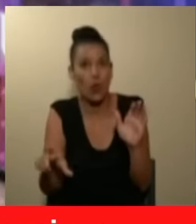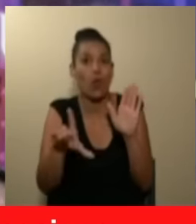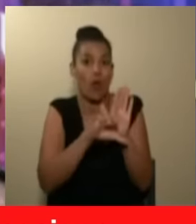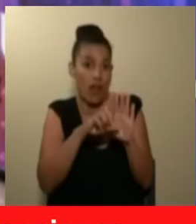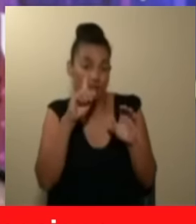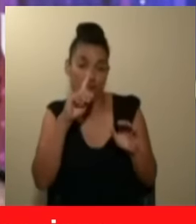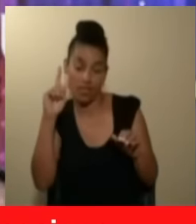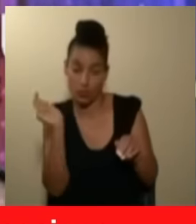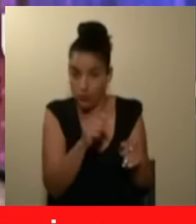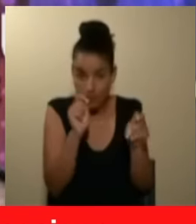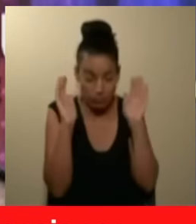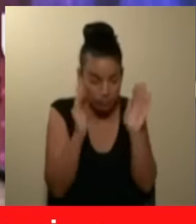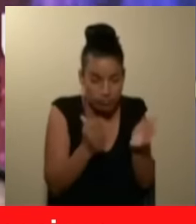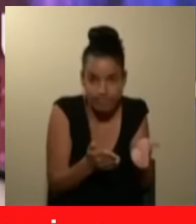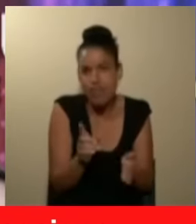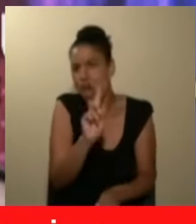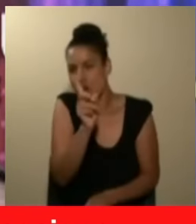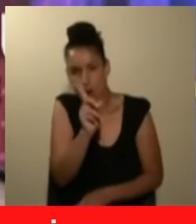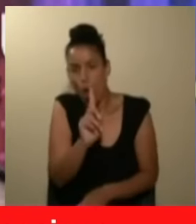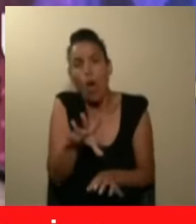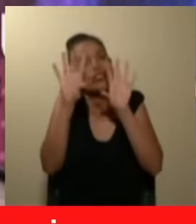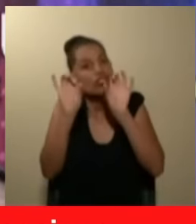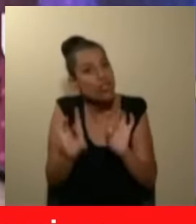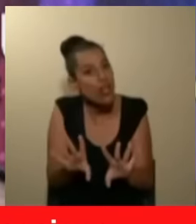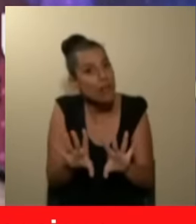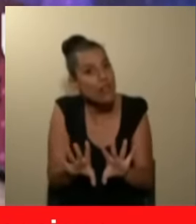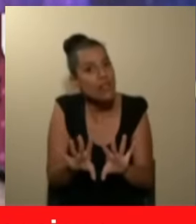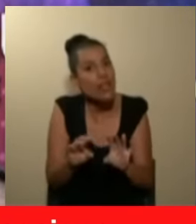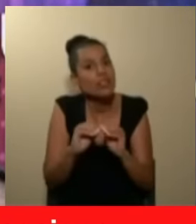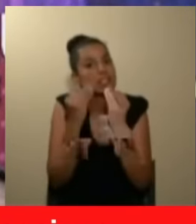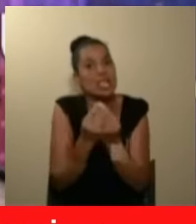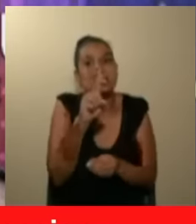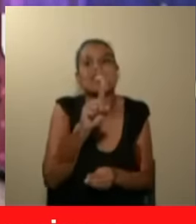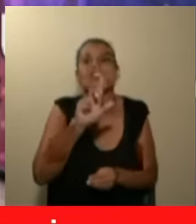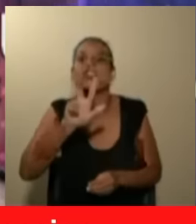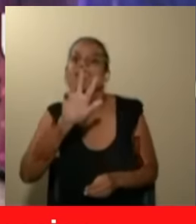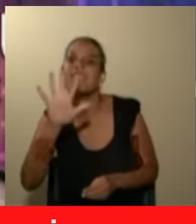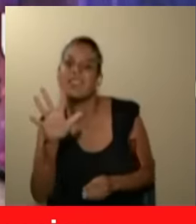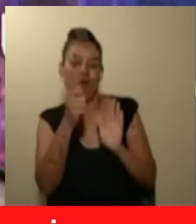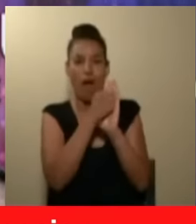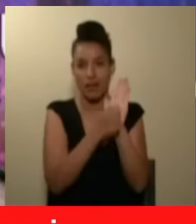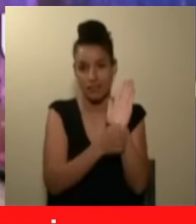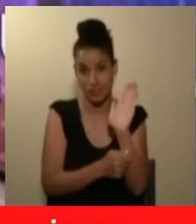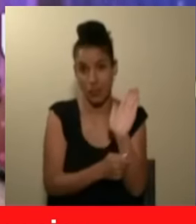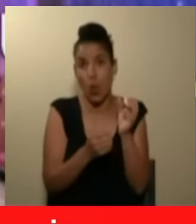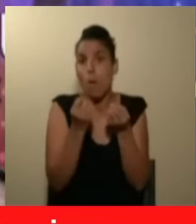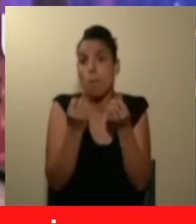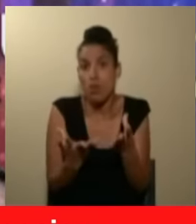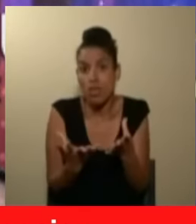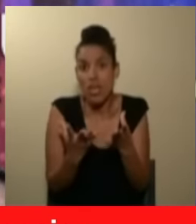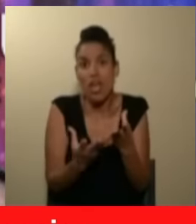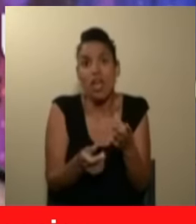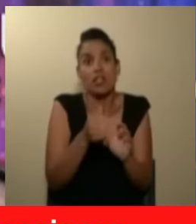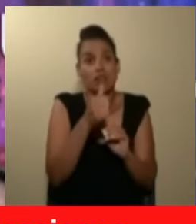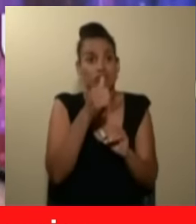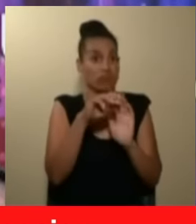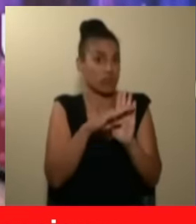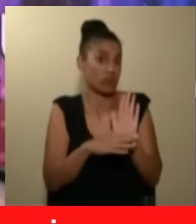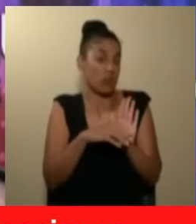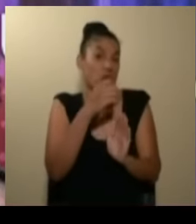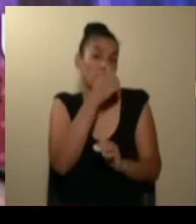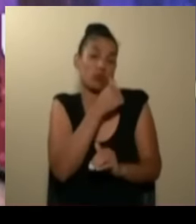artículos que consideramos negativos, porque no solucionan problemas y ni siquiera cumplen con las